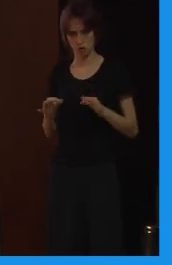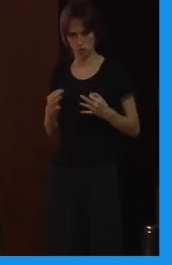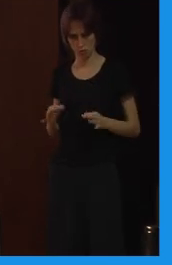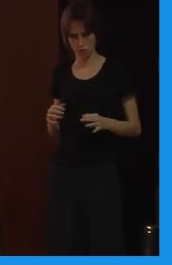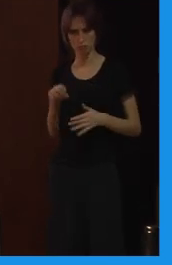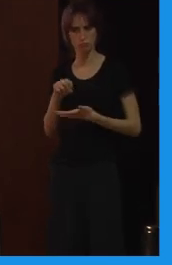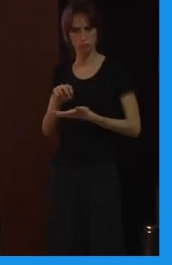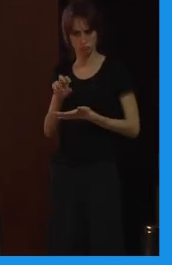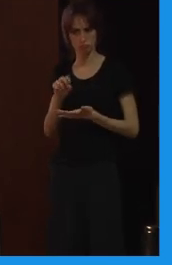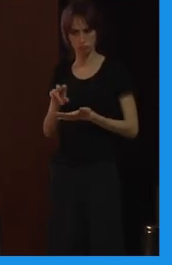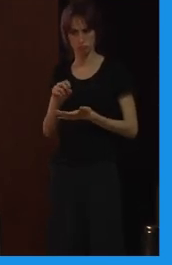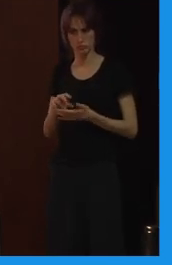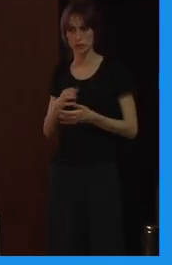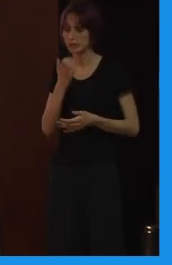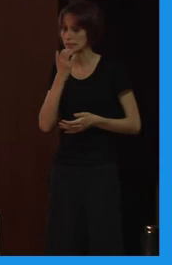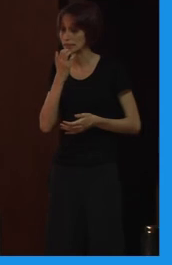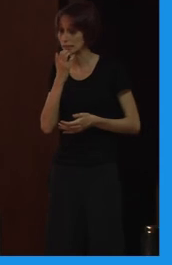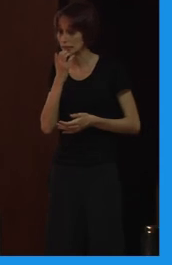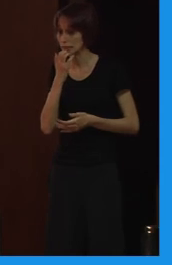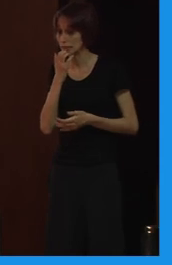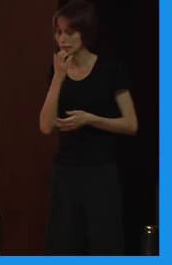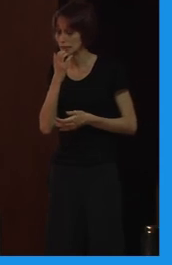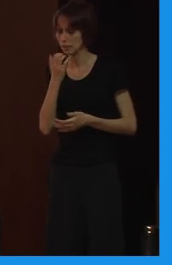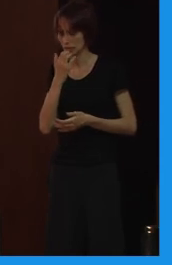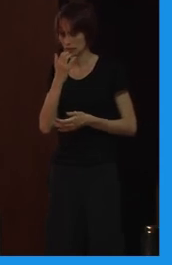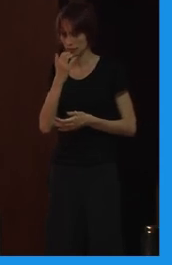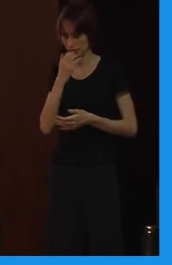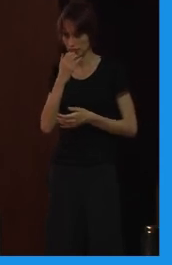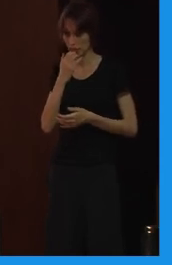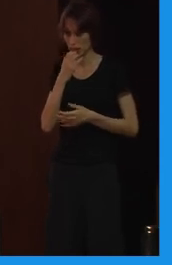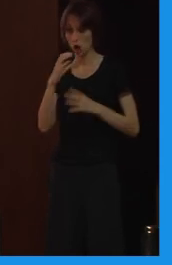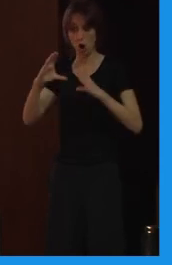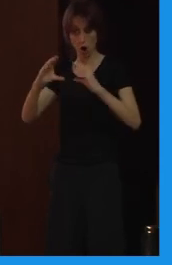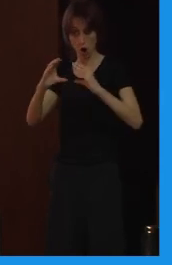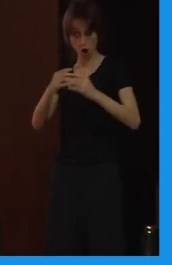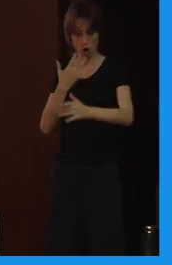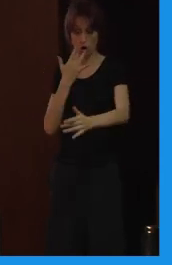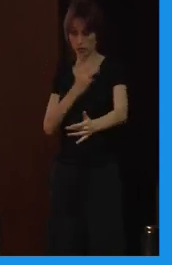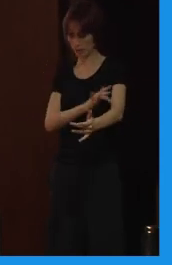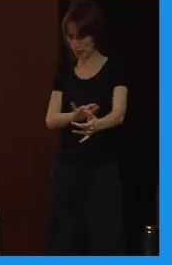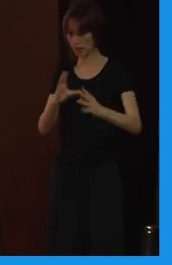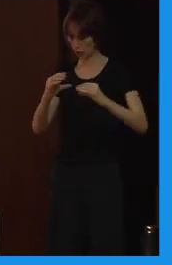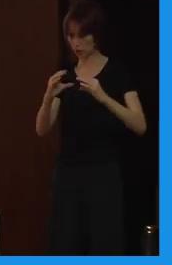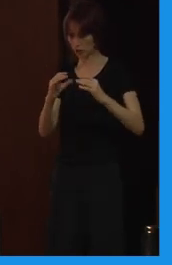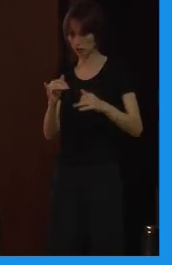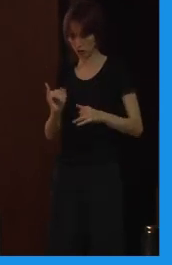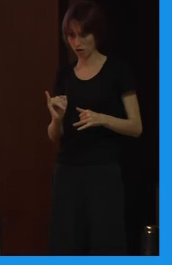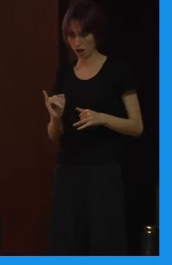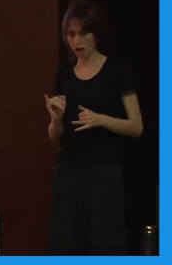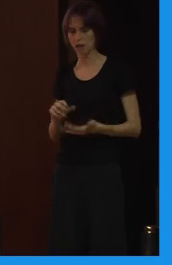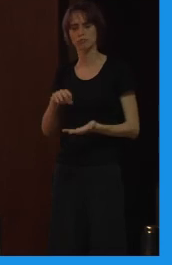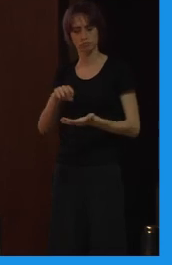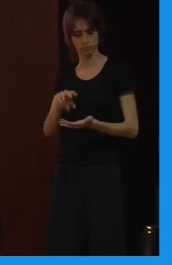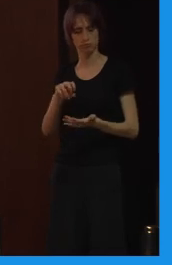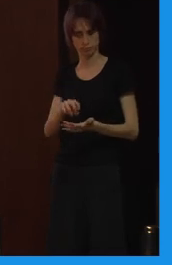del colesterol, de charreta poco. Hay que ir a buen ritmo, porque si no, no gasto calorías. Que